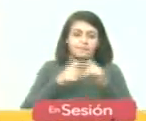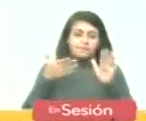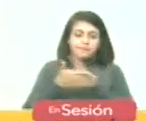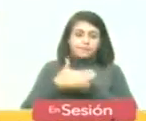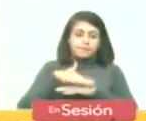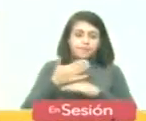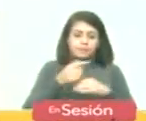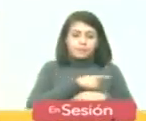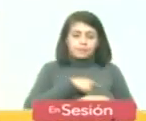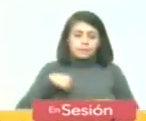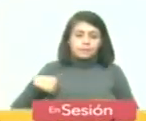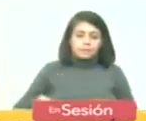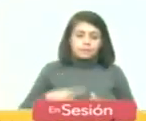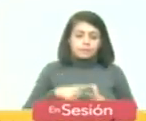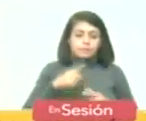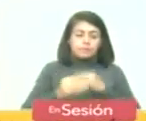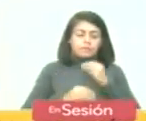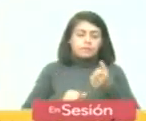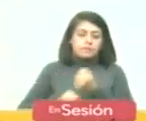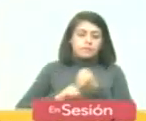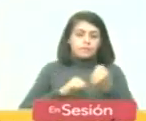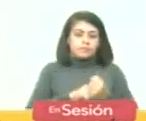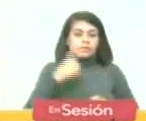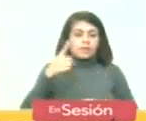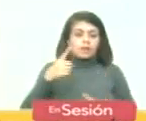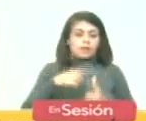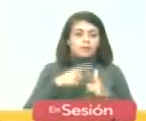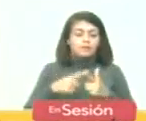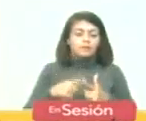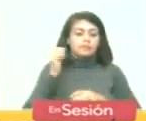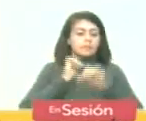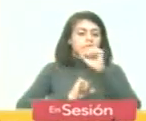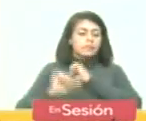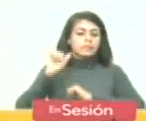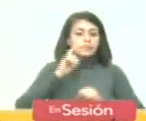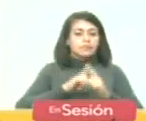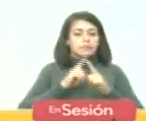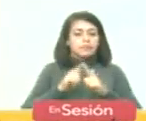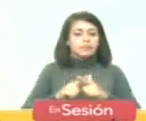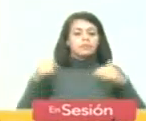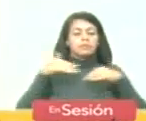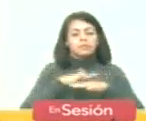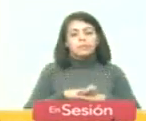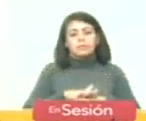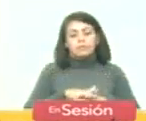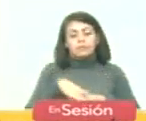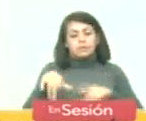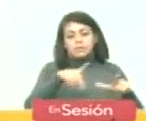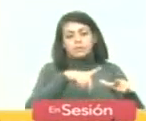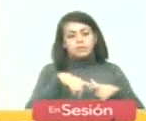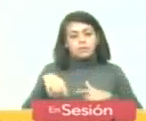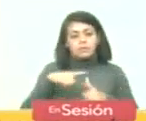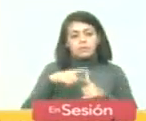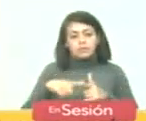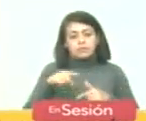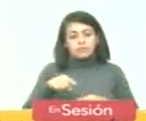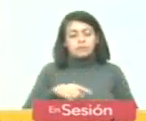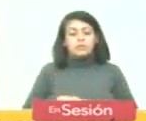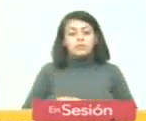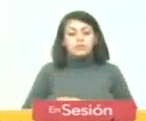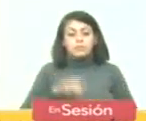que a China le asisten los legítimos derechos de defender la integridad territorial de